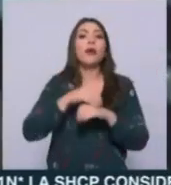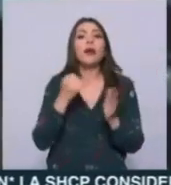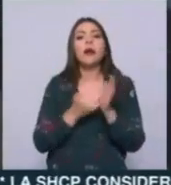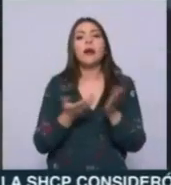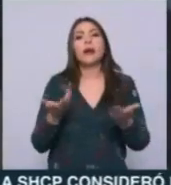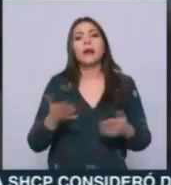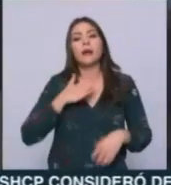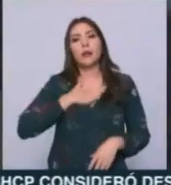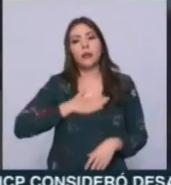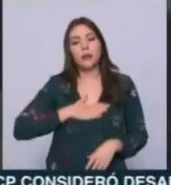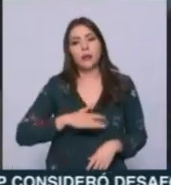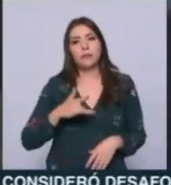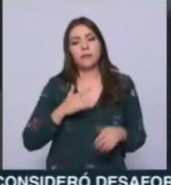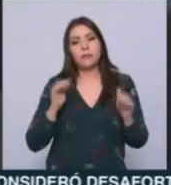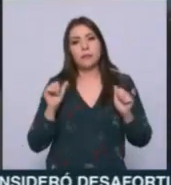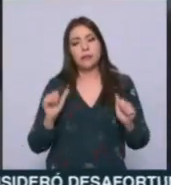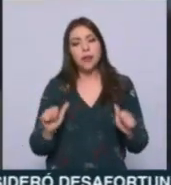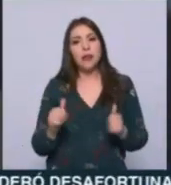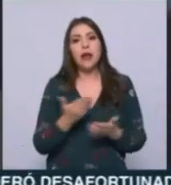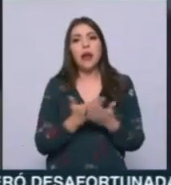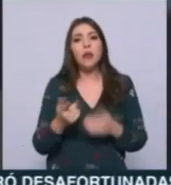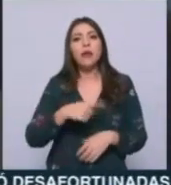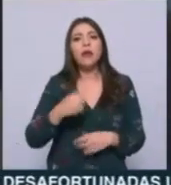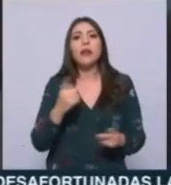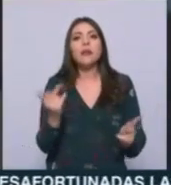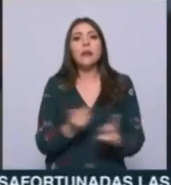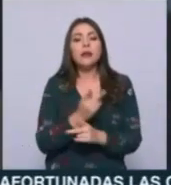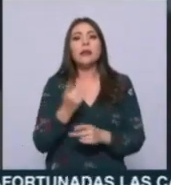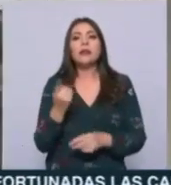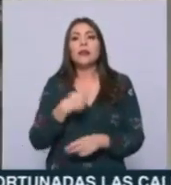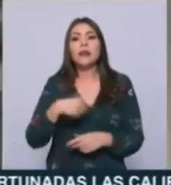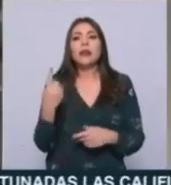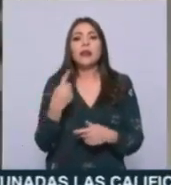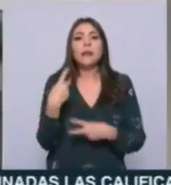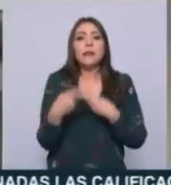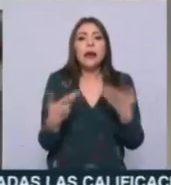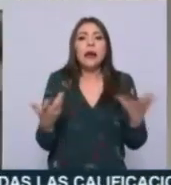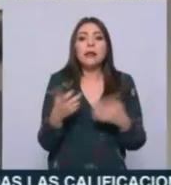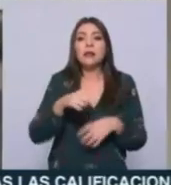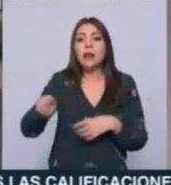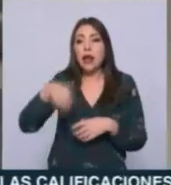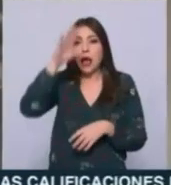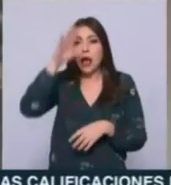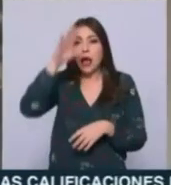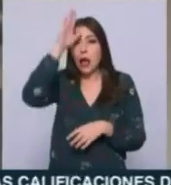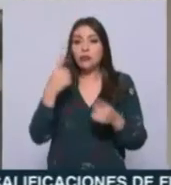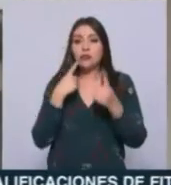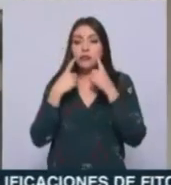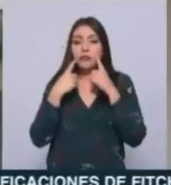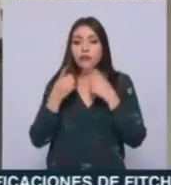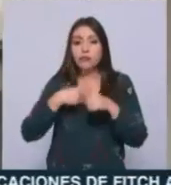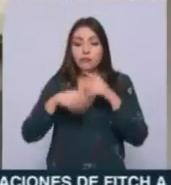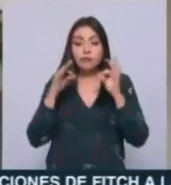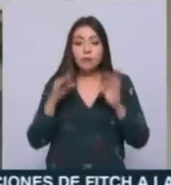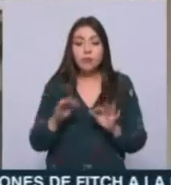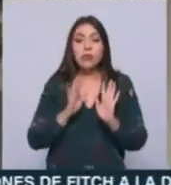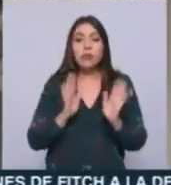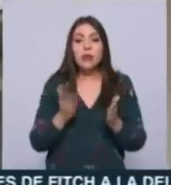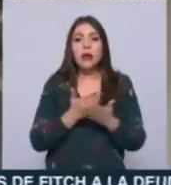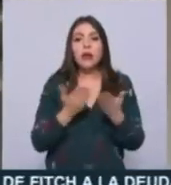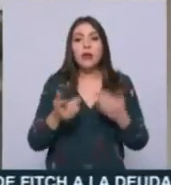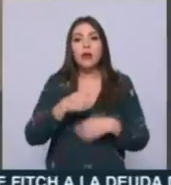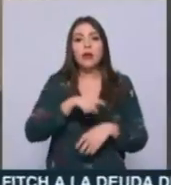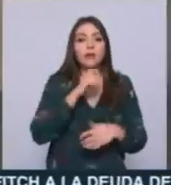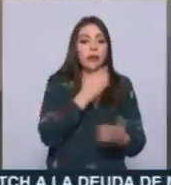a costa de qué y cuáles son los costos que México tendrá que pagar derivado de este acuerdo, que lo ceñimos en un tema